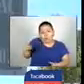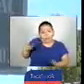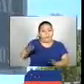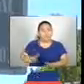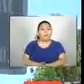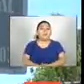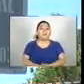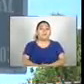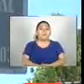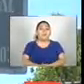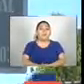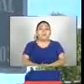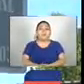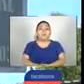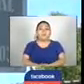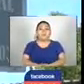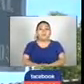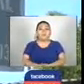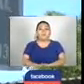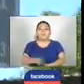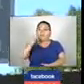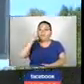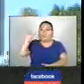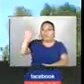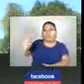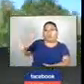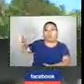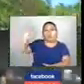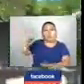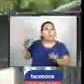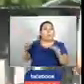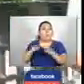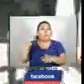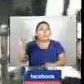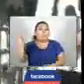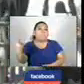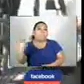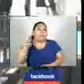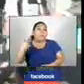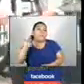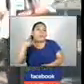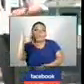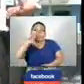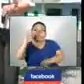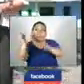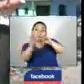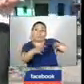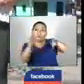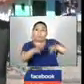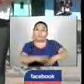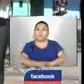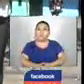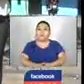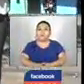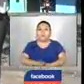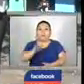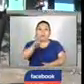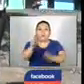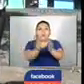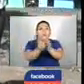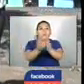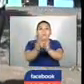nadie. La información de este rótulo no impide que las personas continúen botando la basura en este lugar y